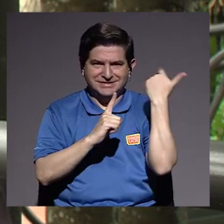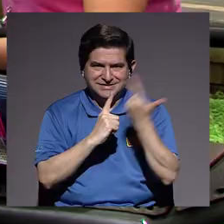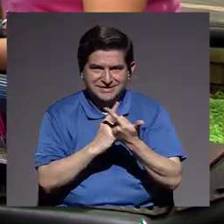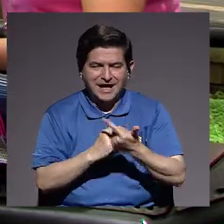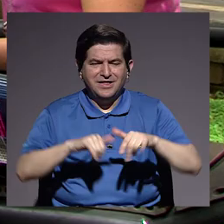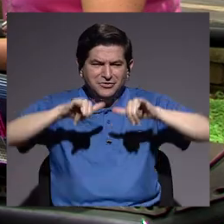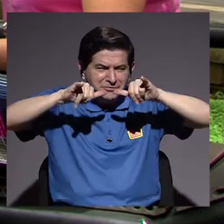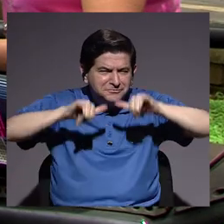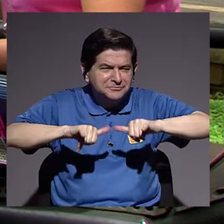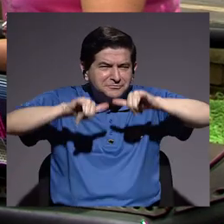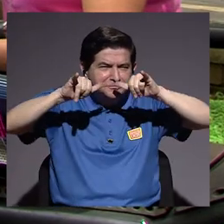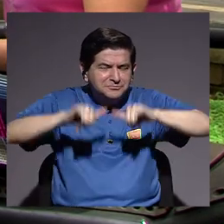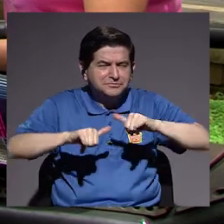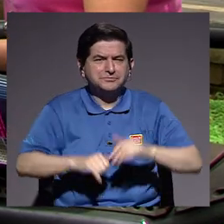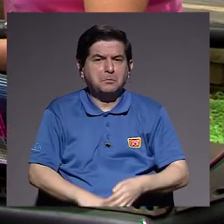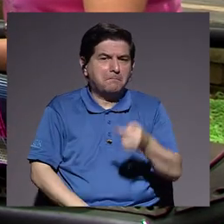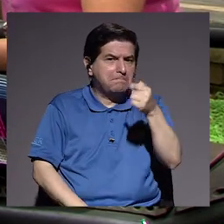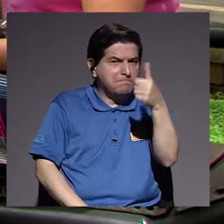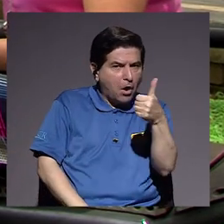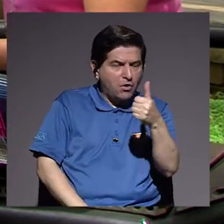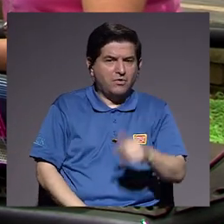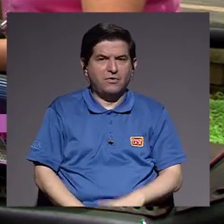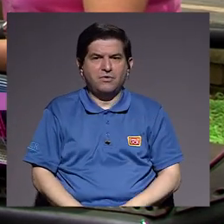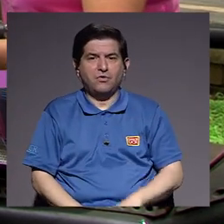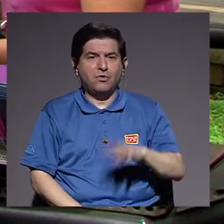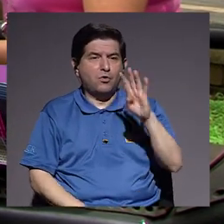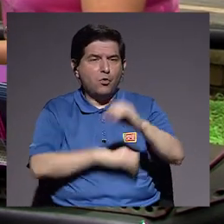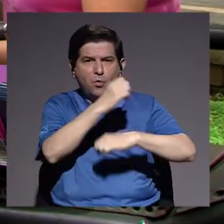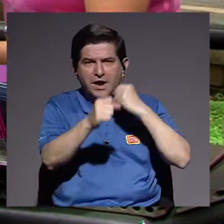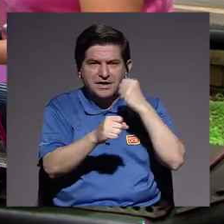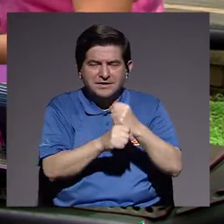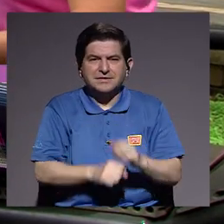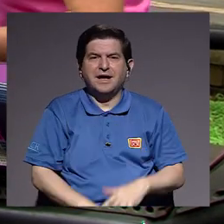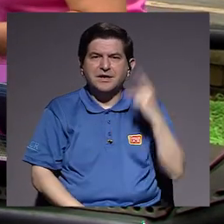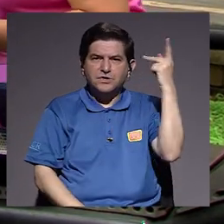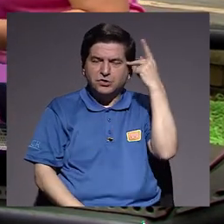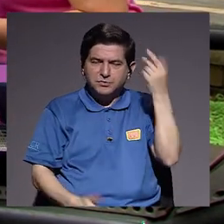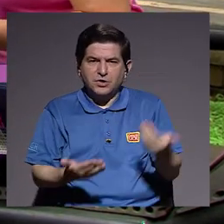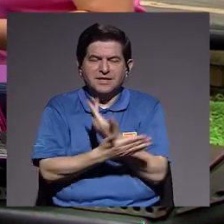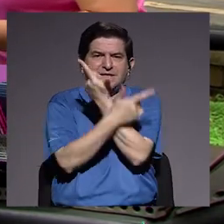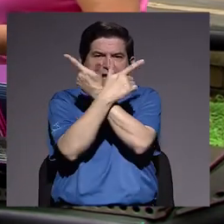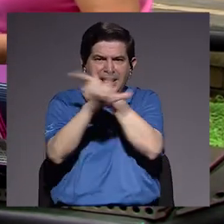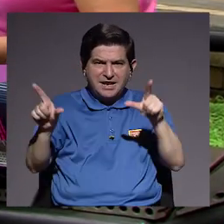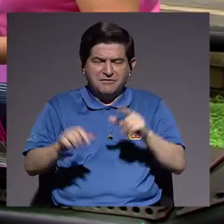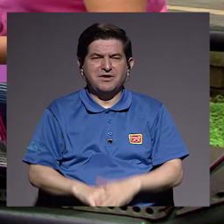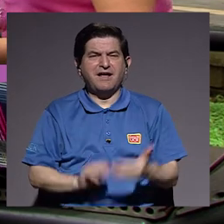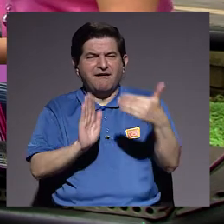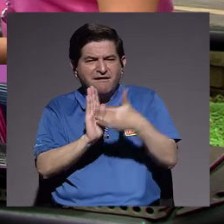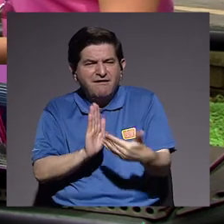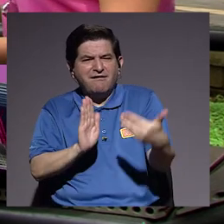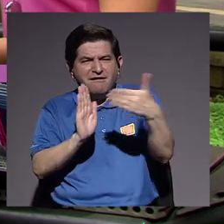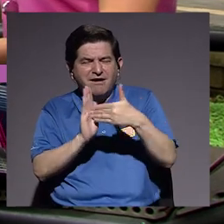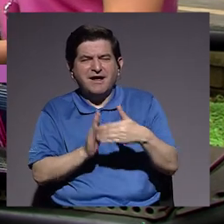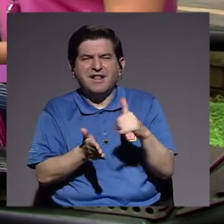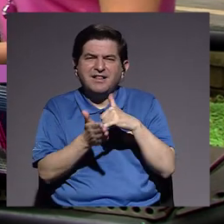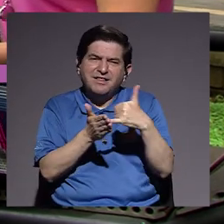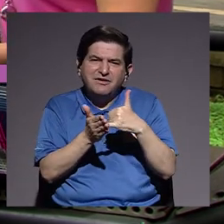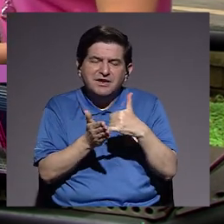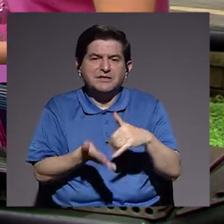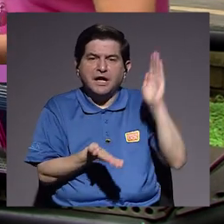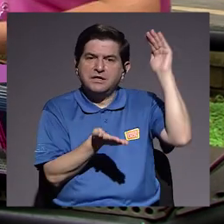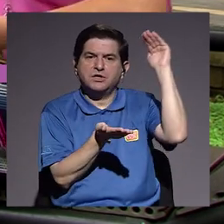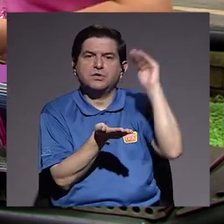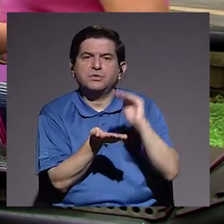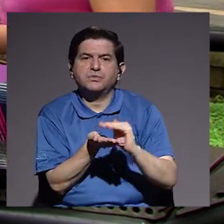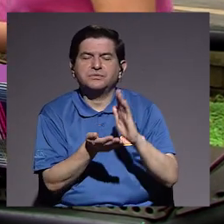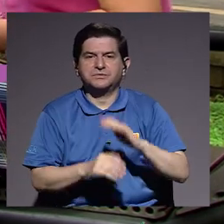que justamente se conserva de a poco, después de 40 años de políticas neoliberales que la han venido desgastando, debilitando y reduciéndolo,